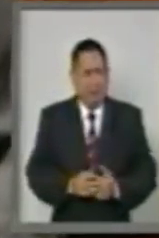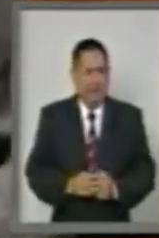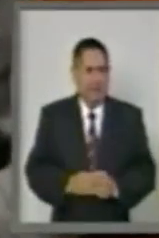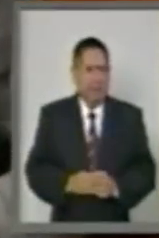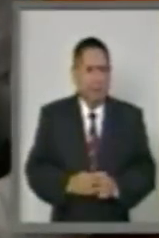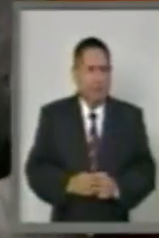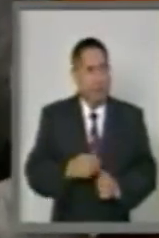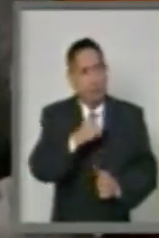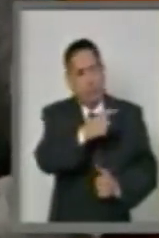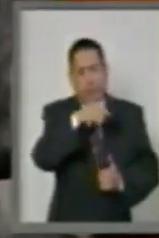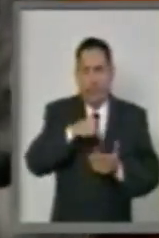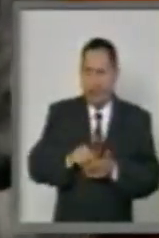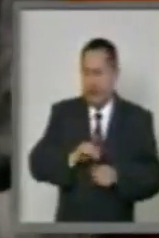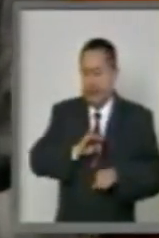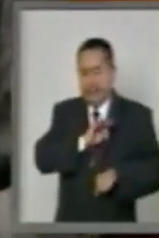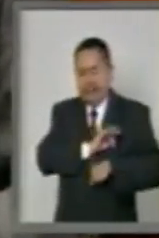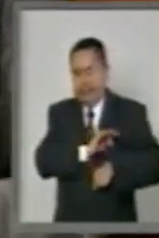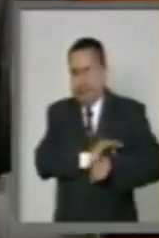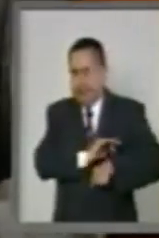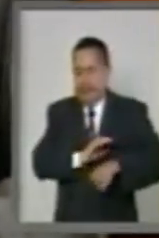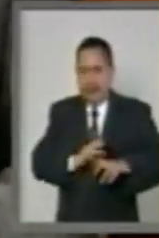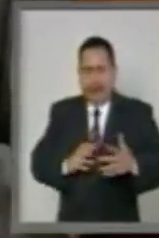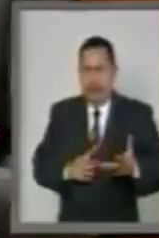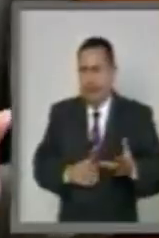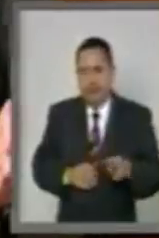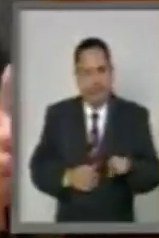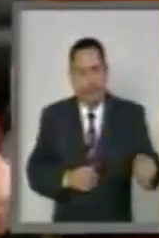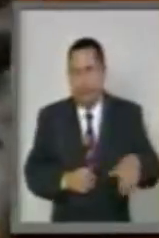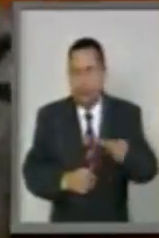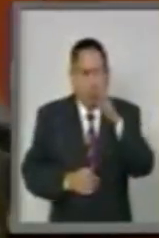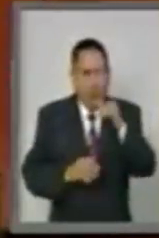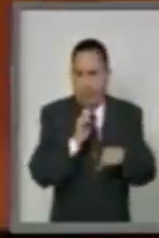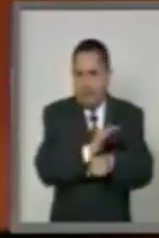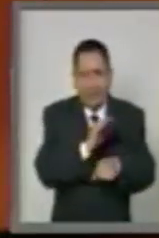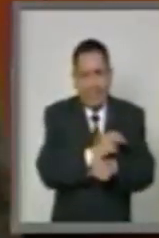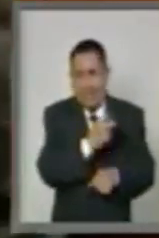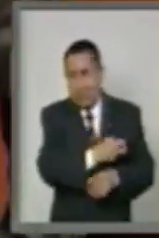Ha venido usted a defender algo que es indefendible.